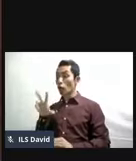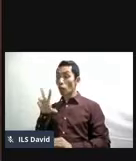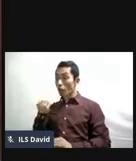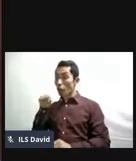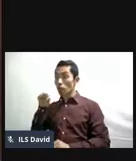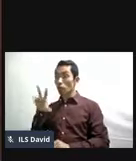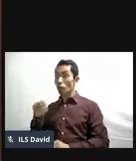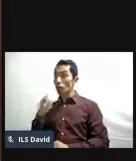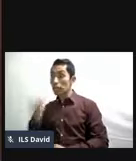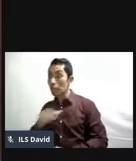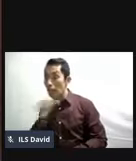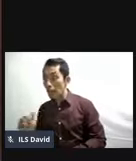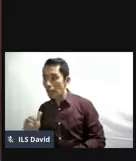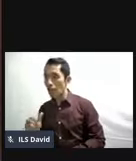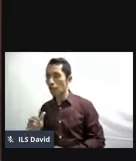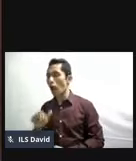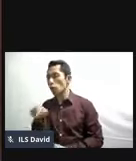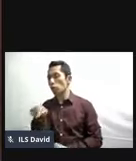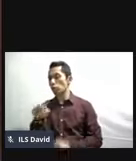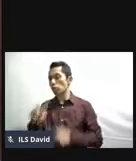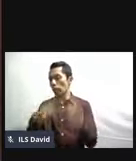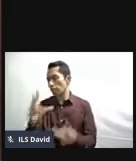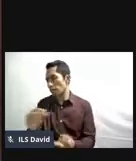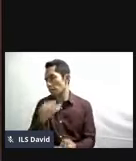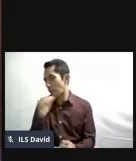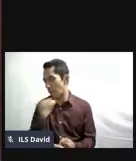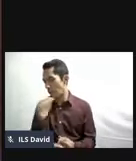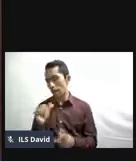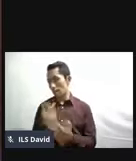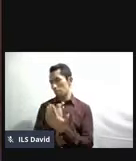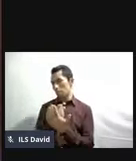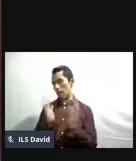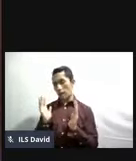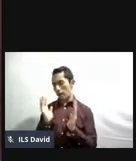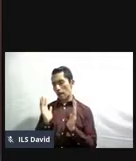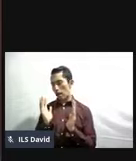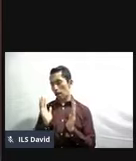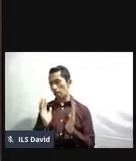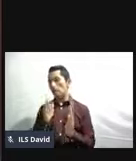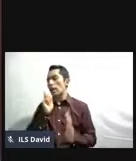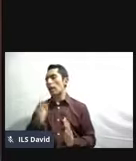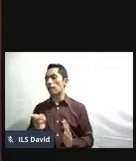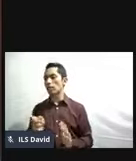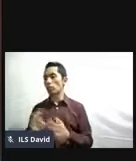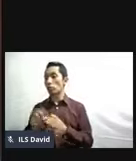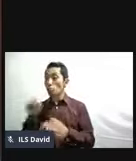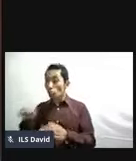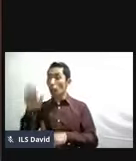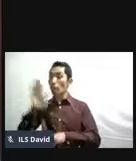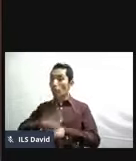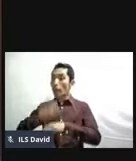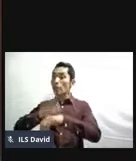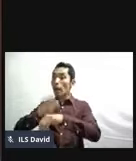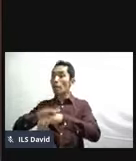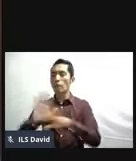escuela, por ejemplo, dar mi mayor esfuerzo, con lo que doy es suficiente para